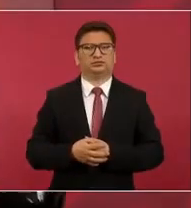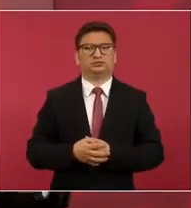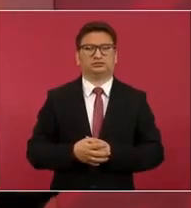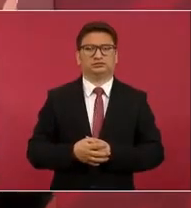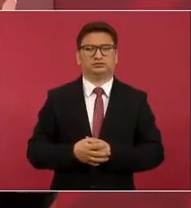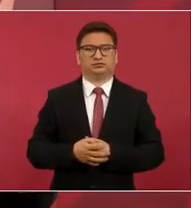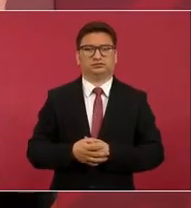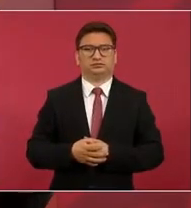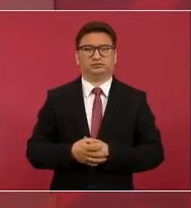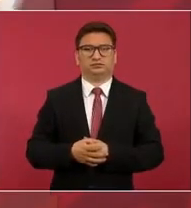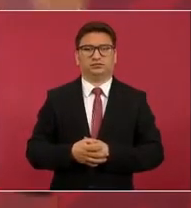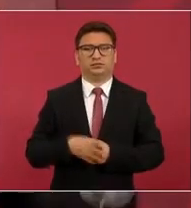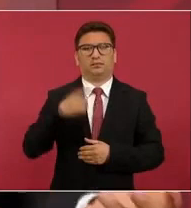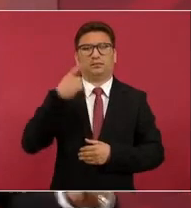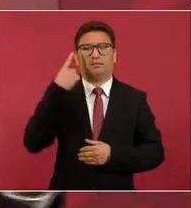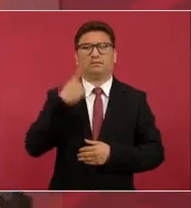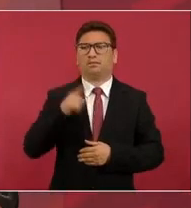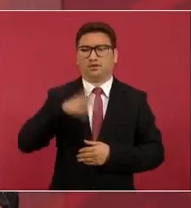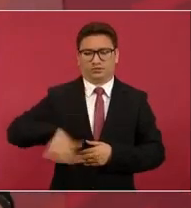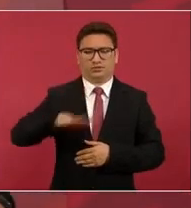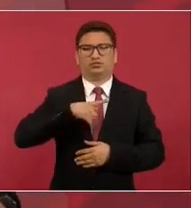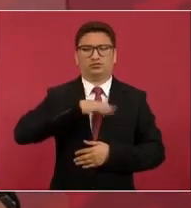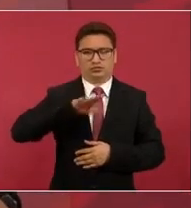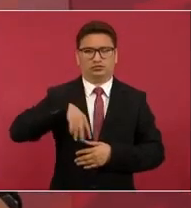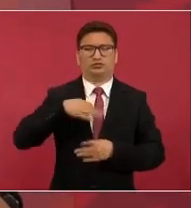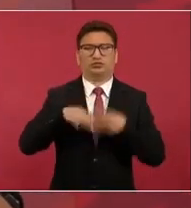a que triunfara nuestro movimiento.